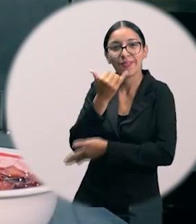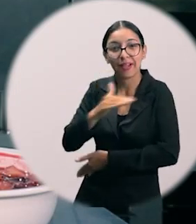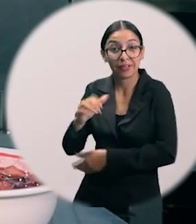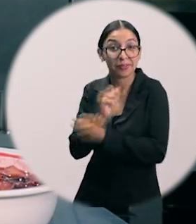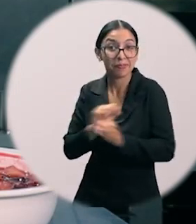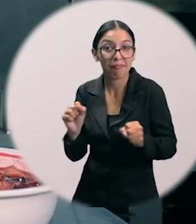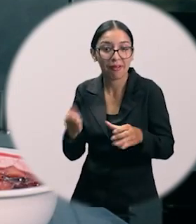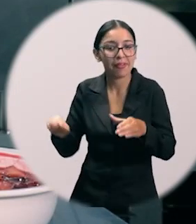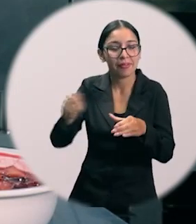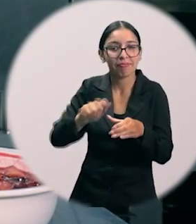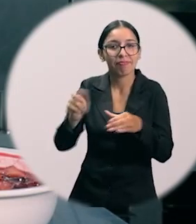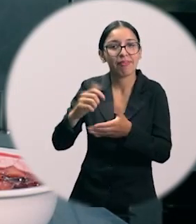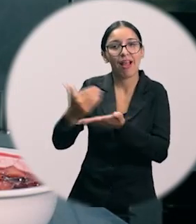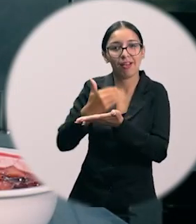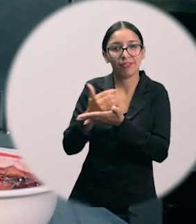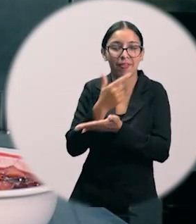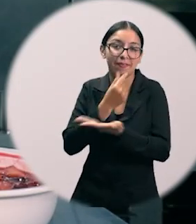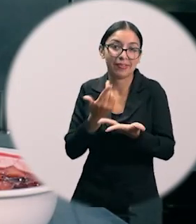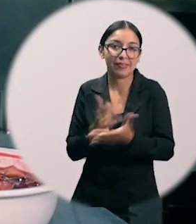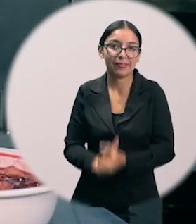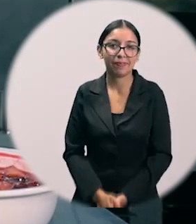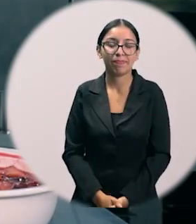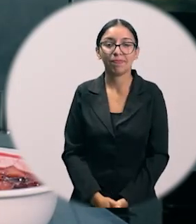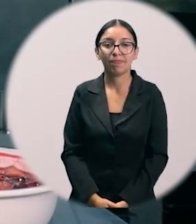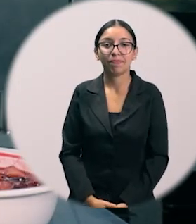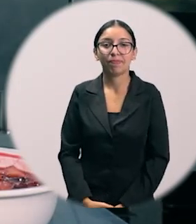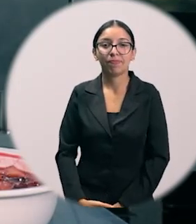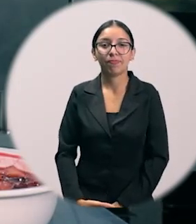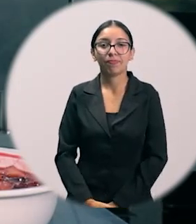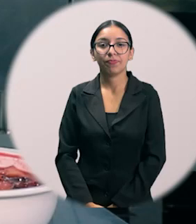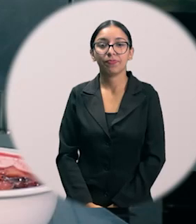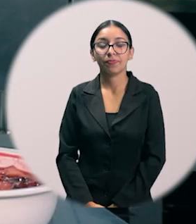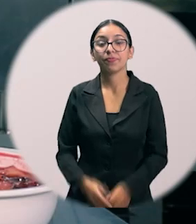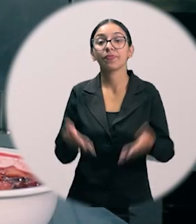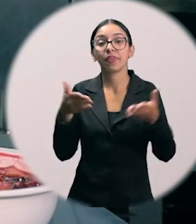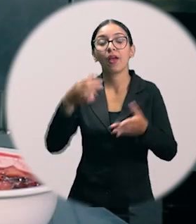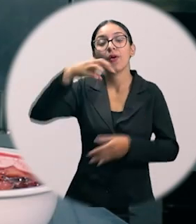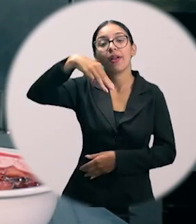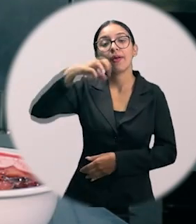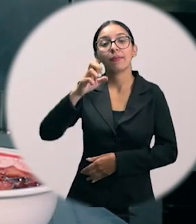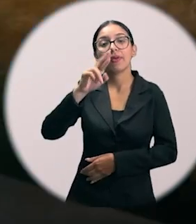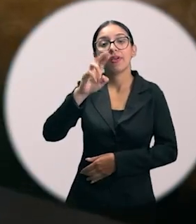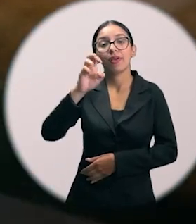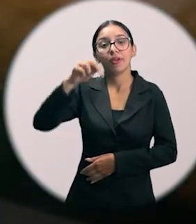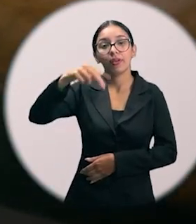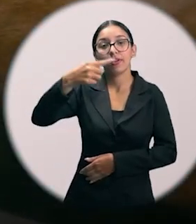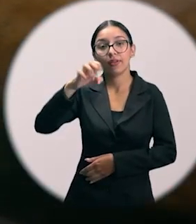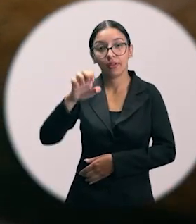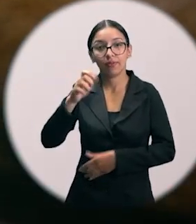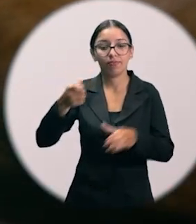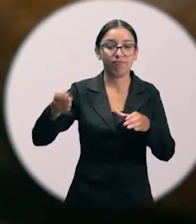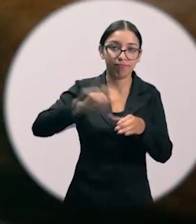ellos pueden ayudarnos. Le ponemos el merengue.